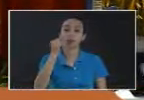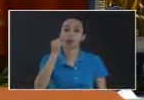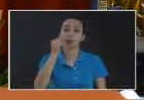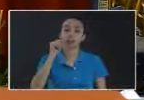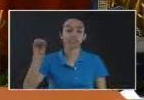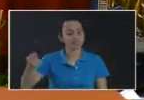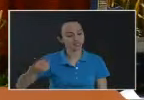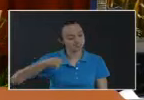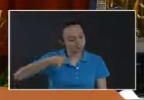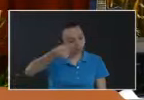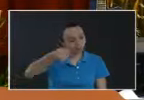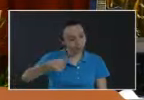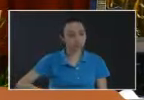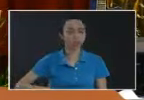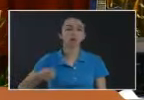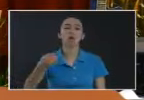veces Moisés escuchó eso?